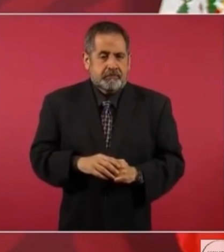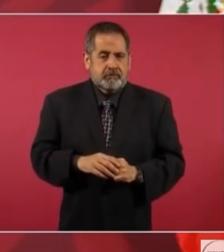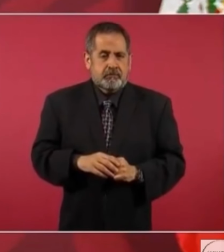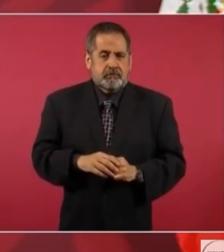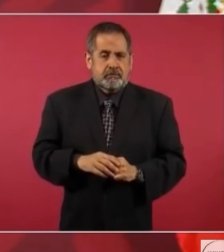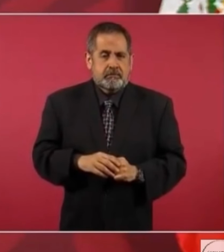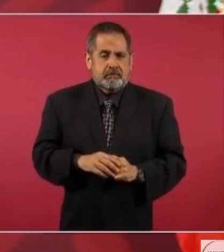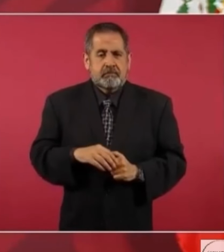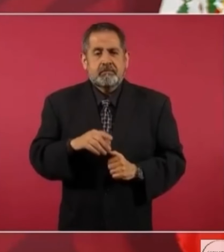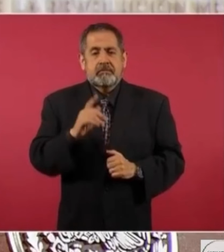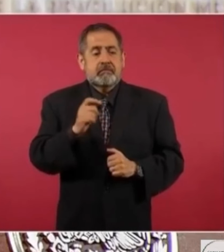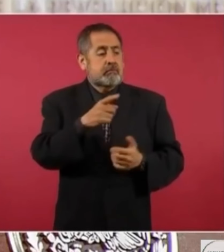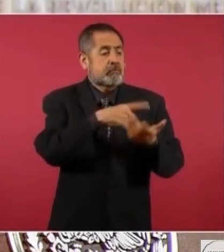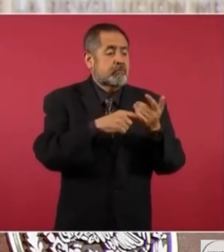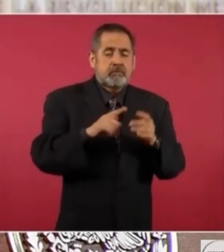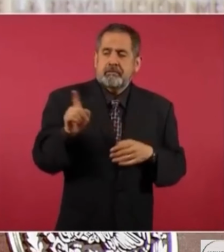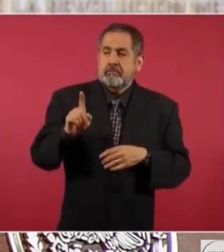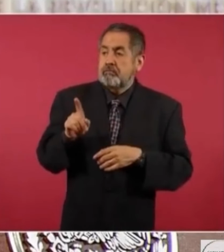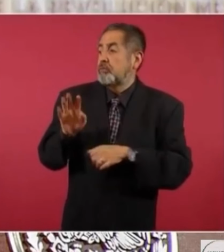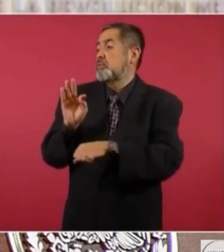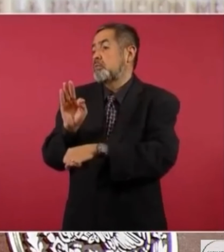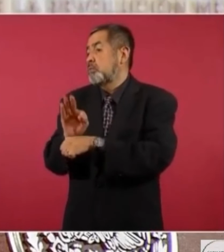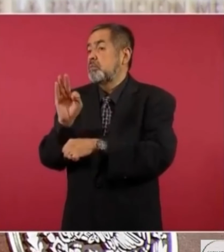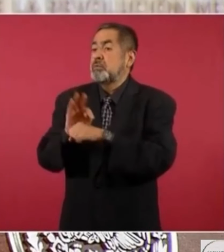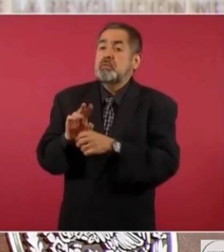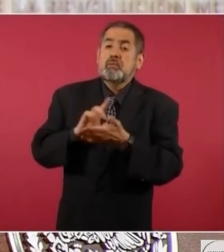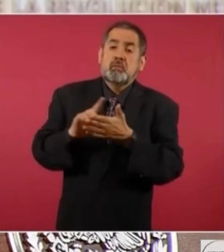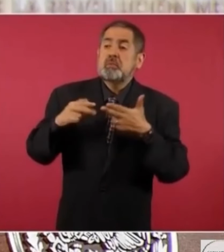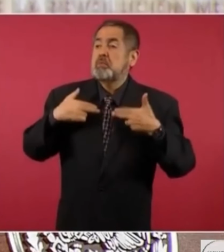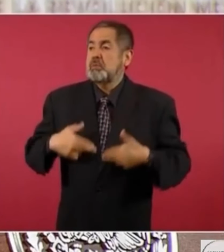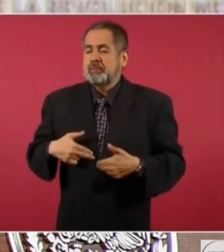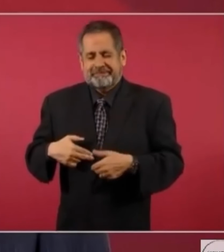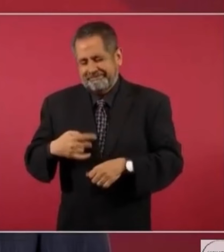pasar como Defensores de Derechos Humanos